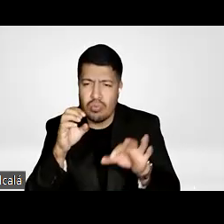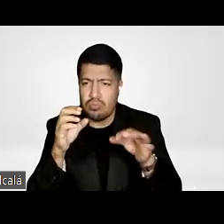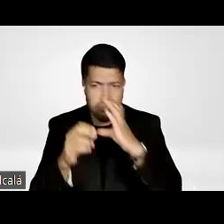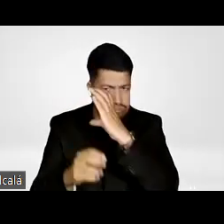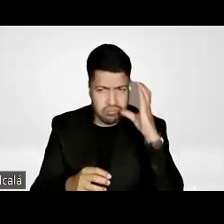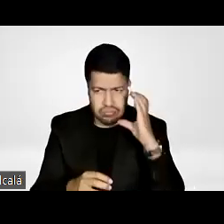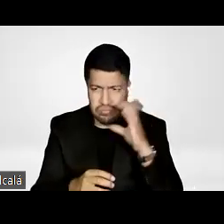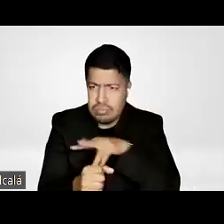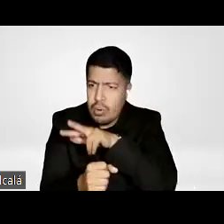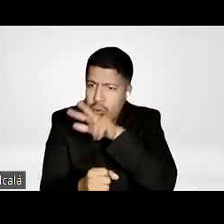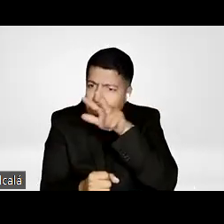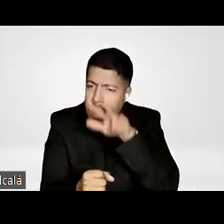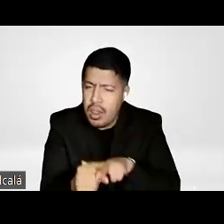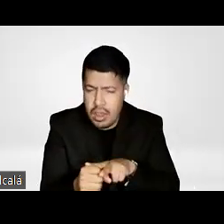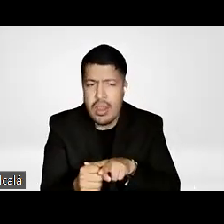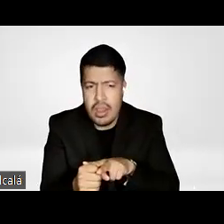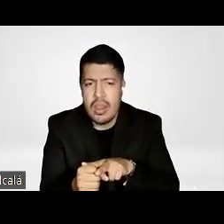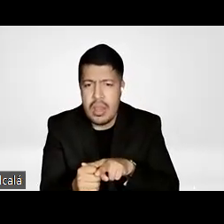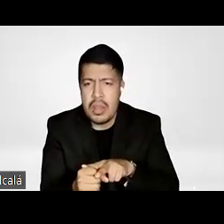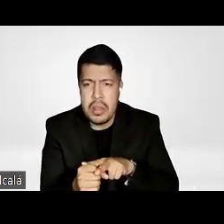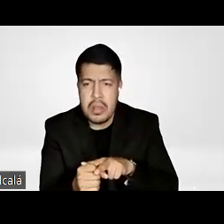magnéticas normales.